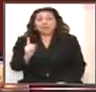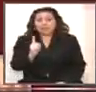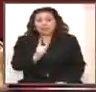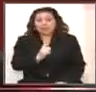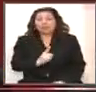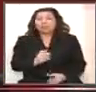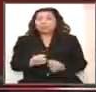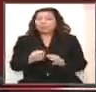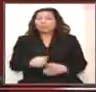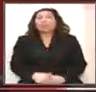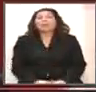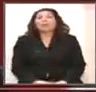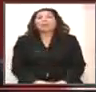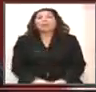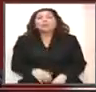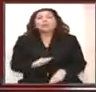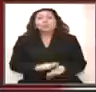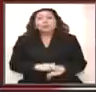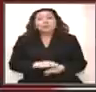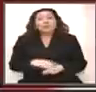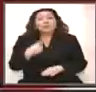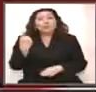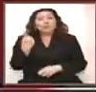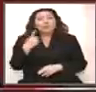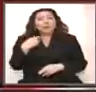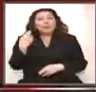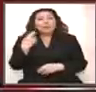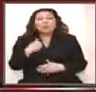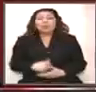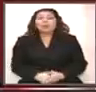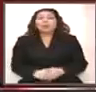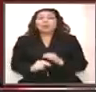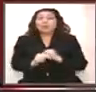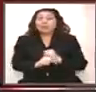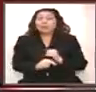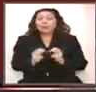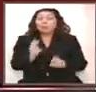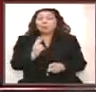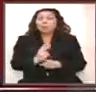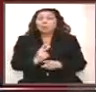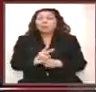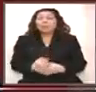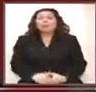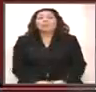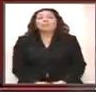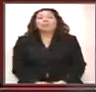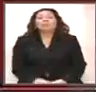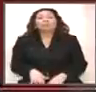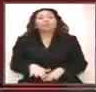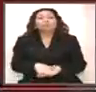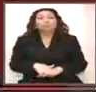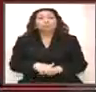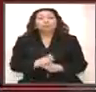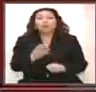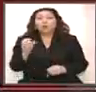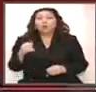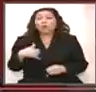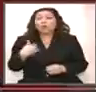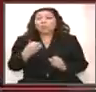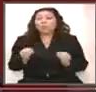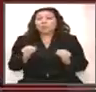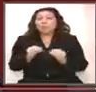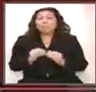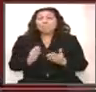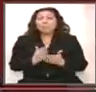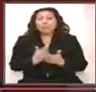ellas. En relación a la primera política, Política Nacional de Prevención y Tratamiento del Adolescente en